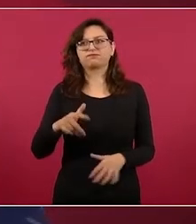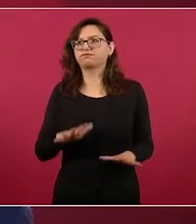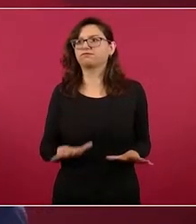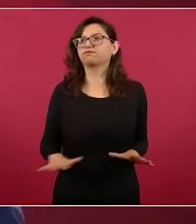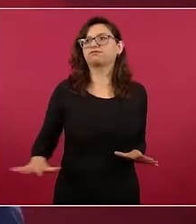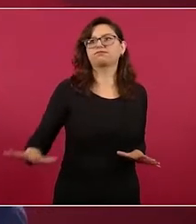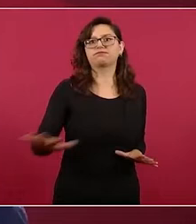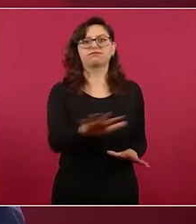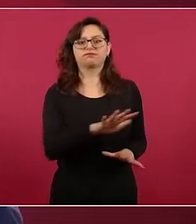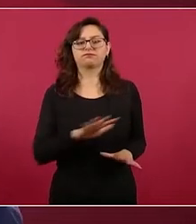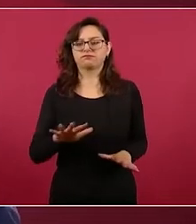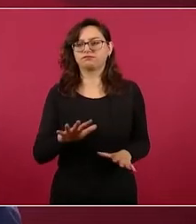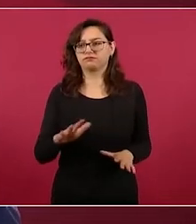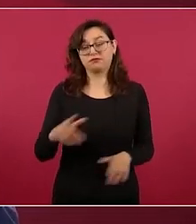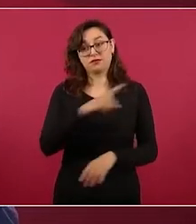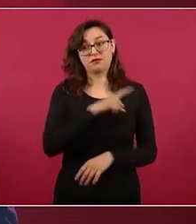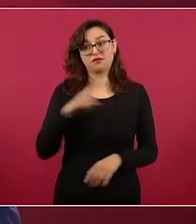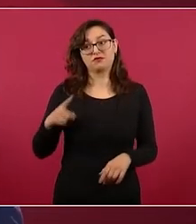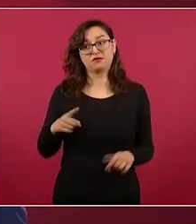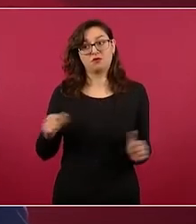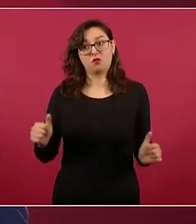sociedad responsable.